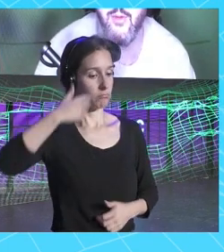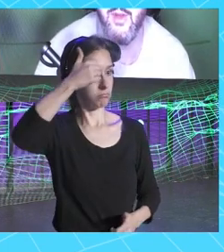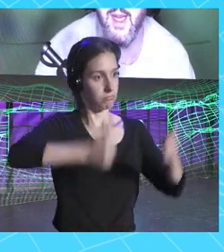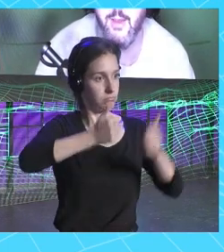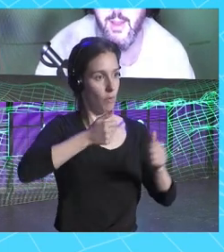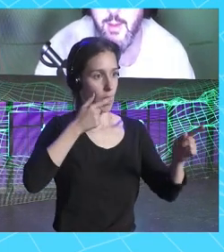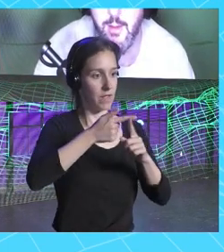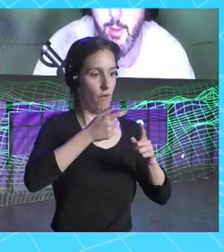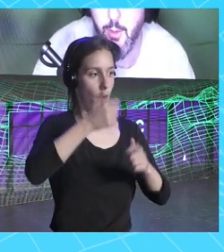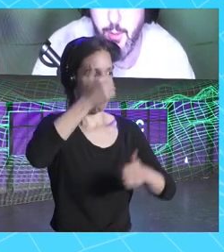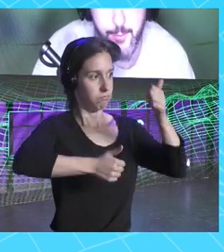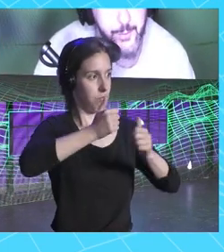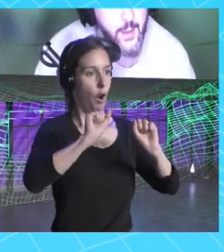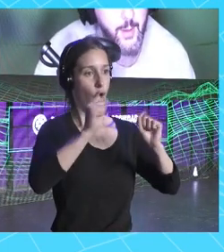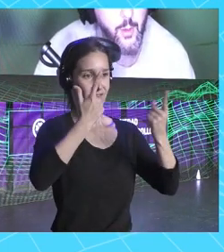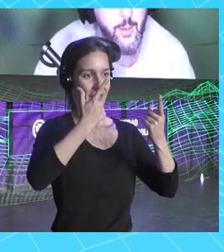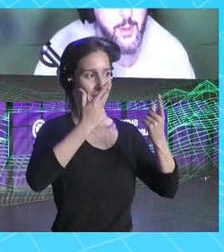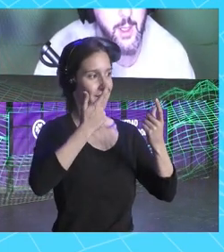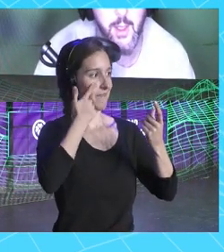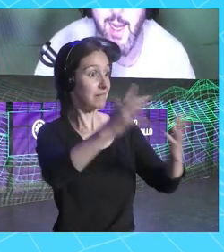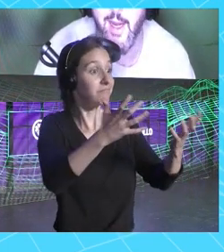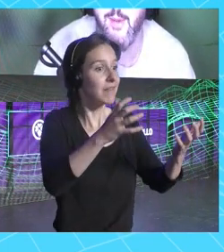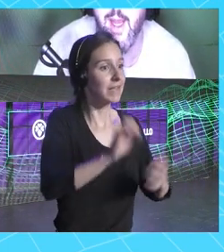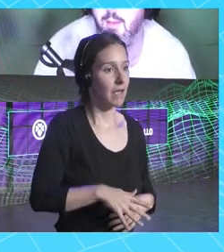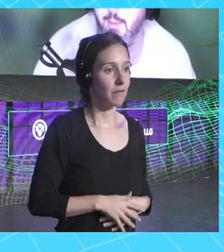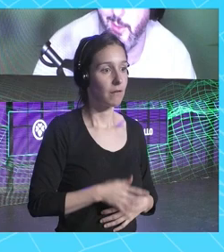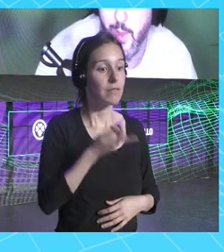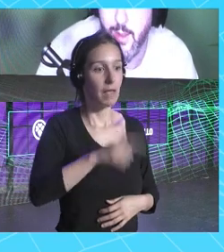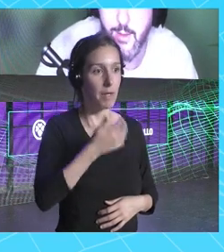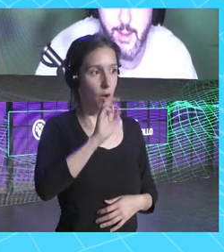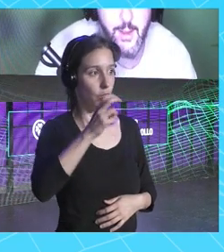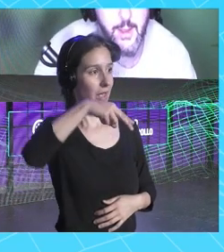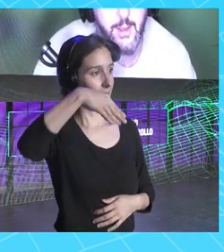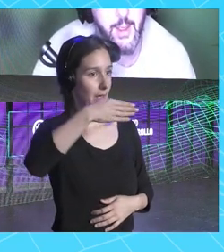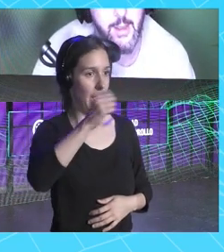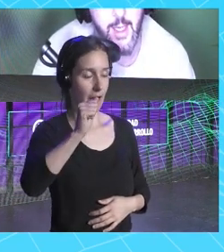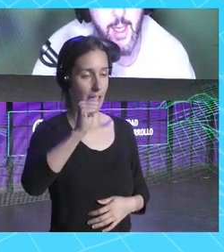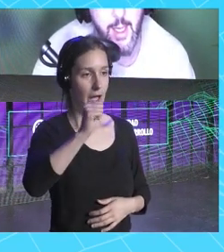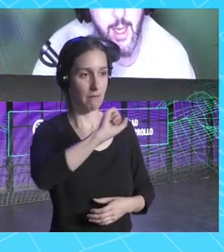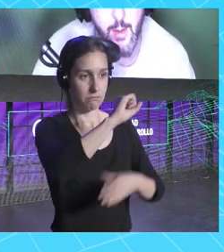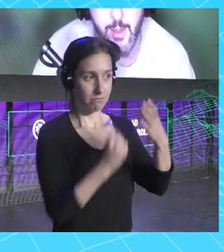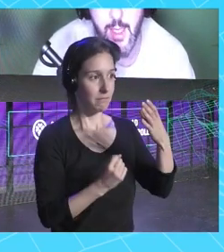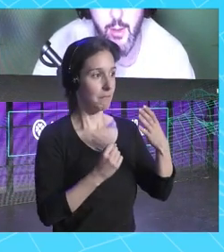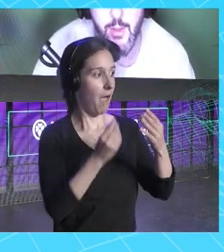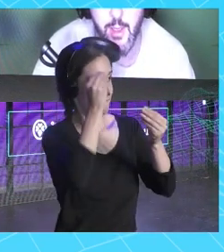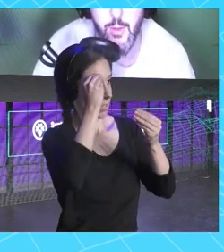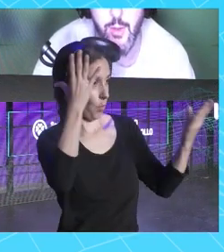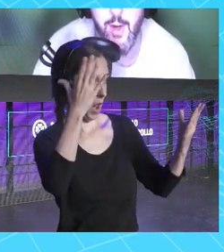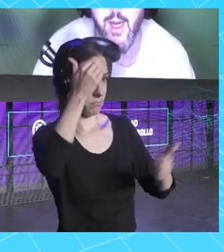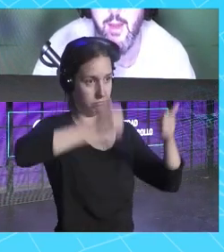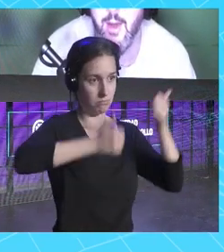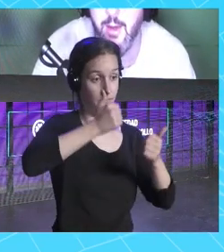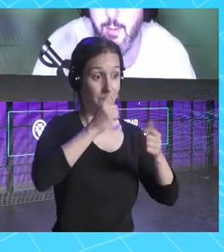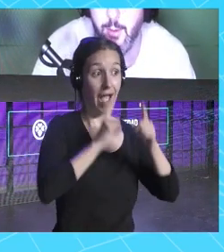oficial de este videojuego no también jugamos a la NBA virtual este año pasado conseguimos una